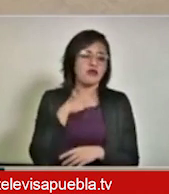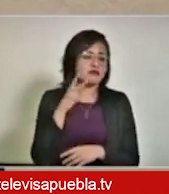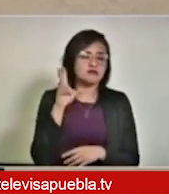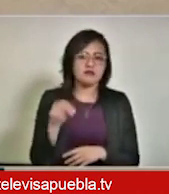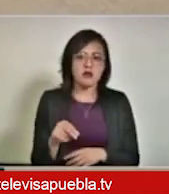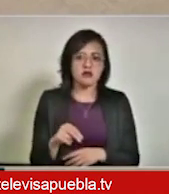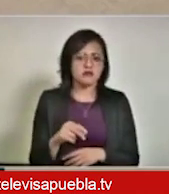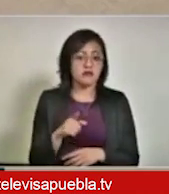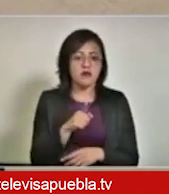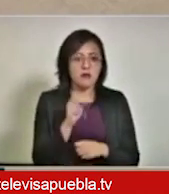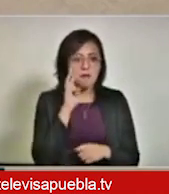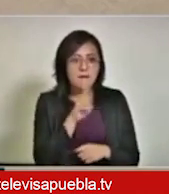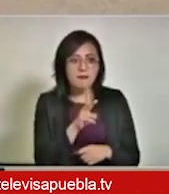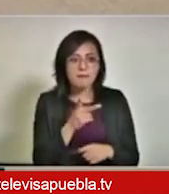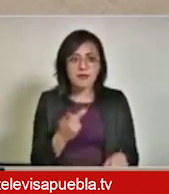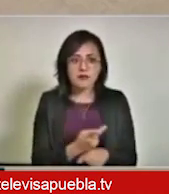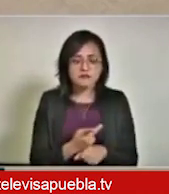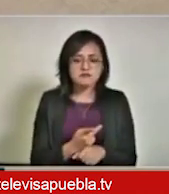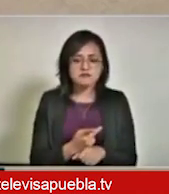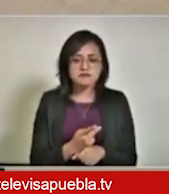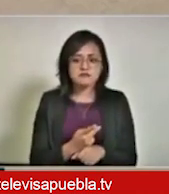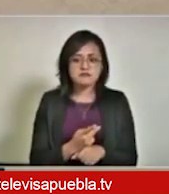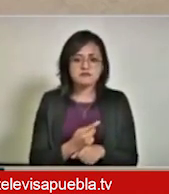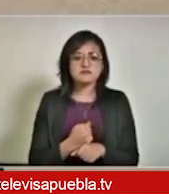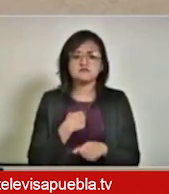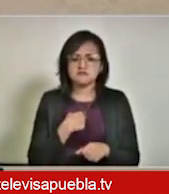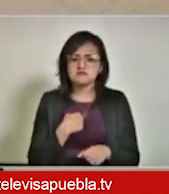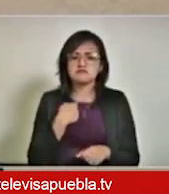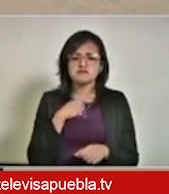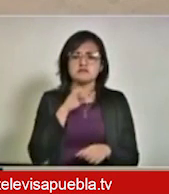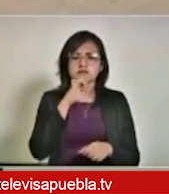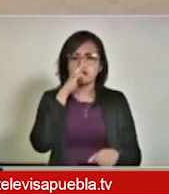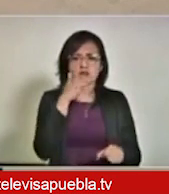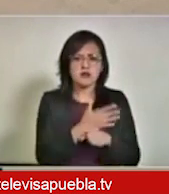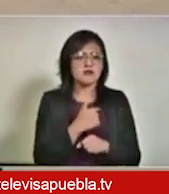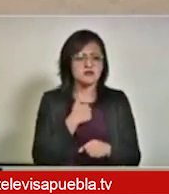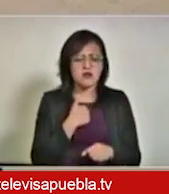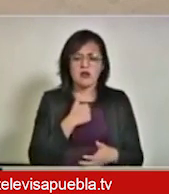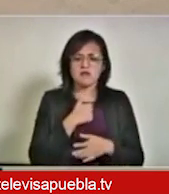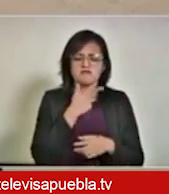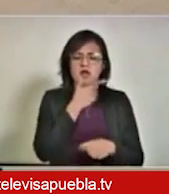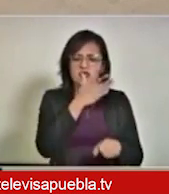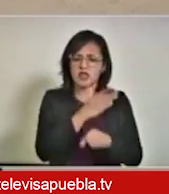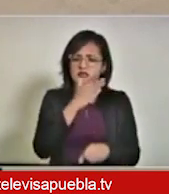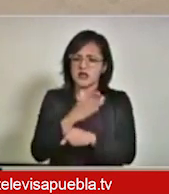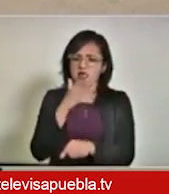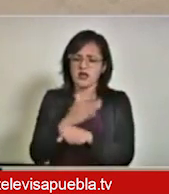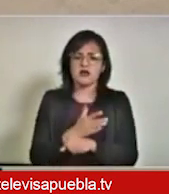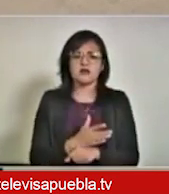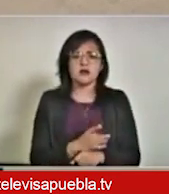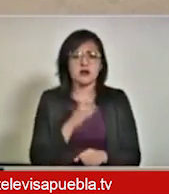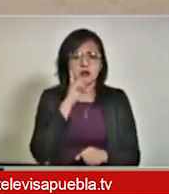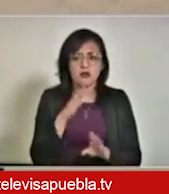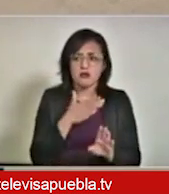Contra cada responsable de una acción violenta en contra de mujeres,